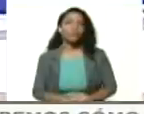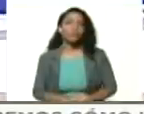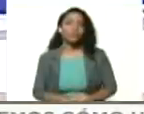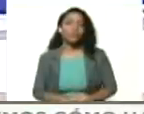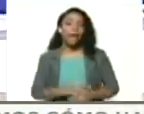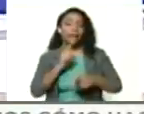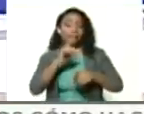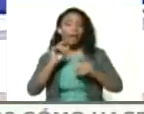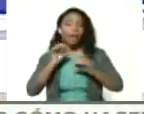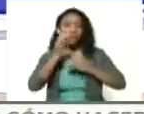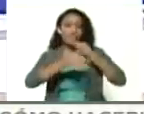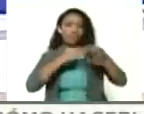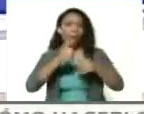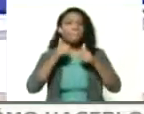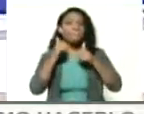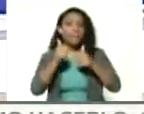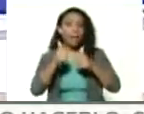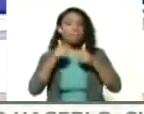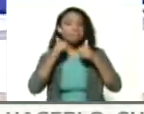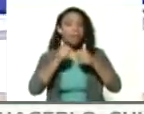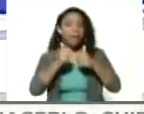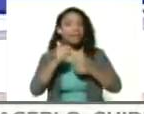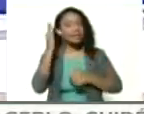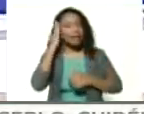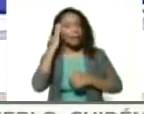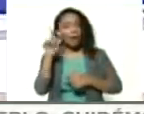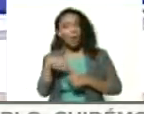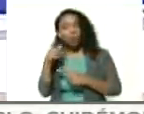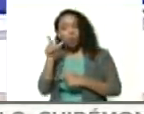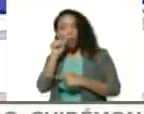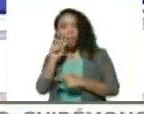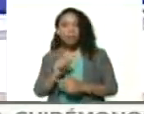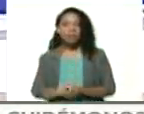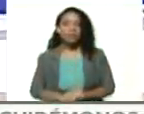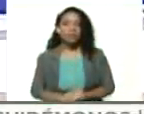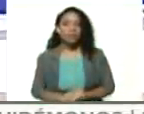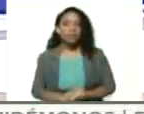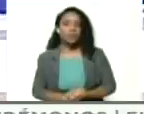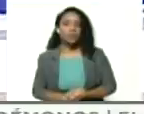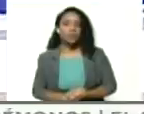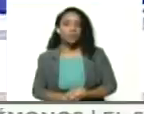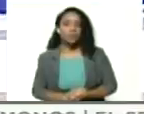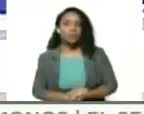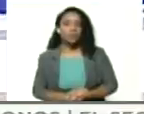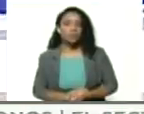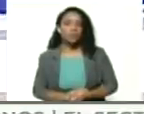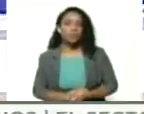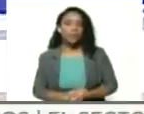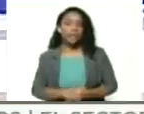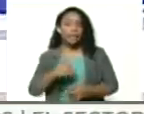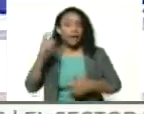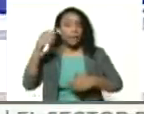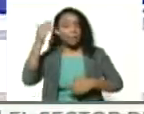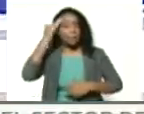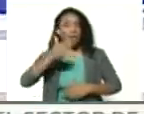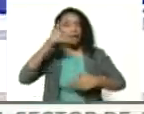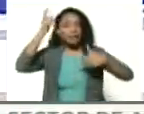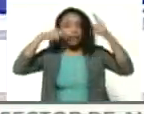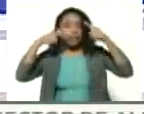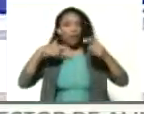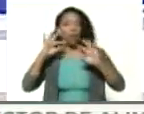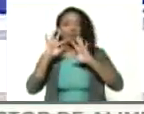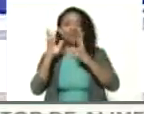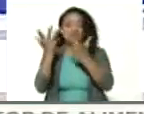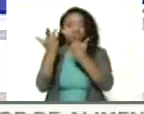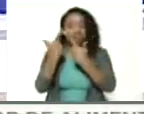Este cuento lo conoce bien Suárez Churio. Suárez Churio, comandante Chávez, nos lo contó a nosotros en